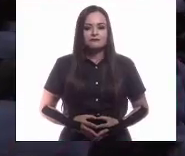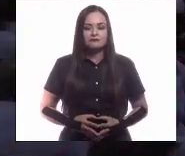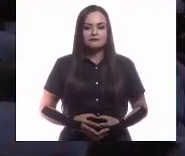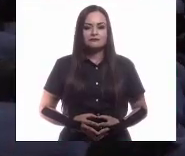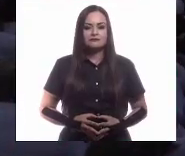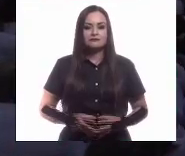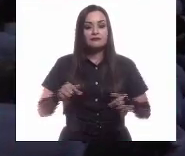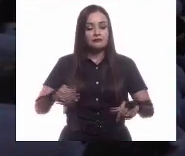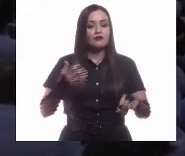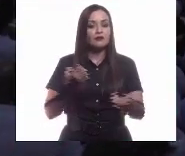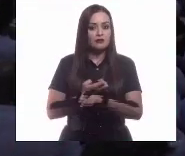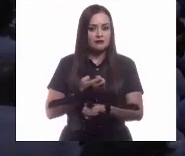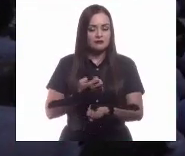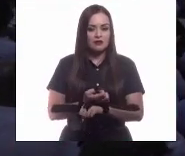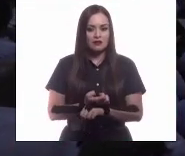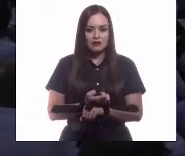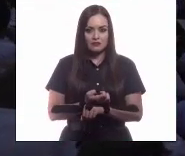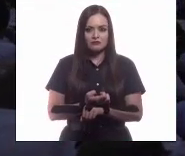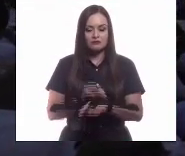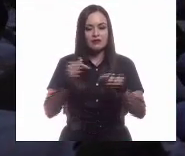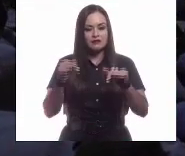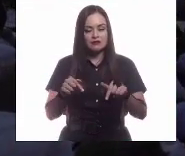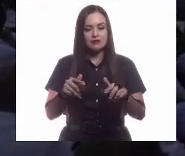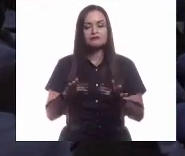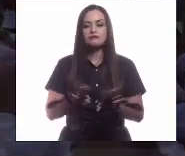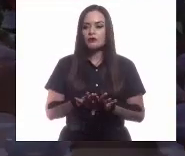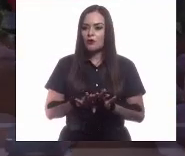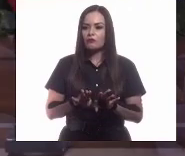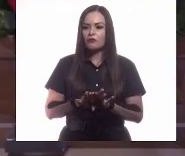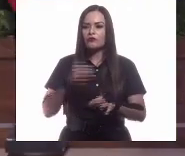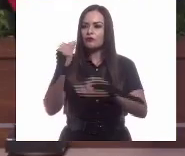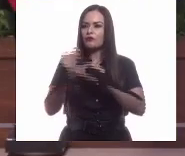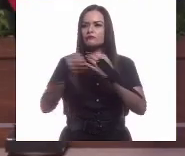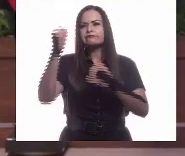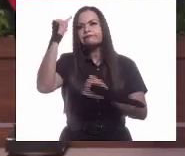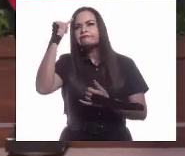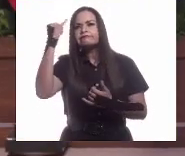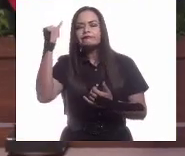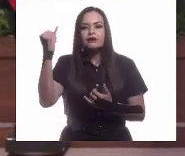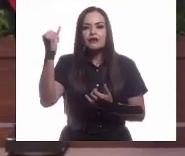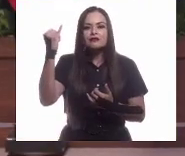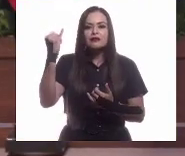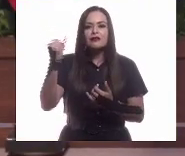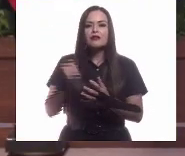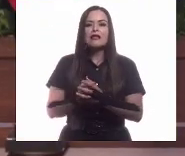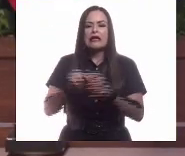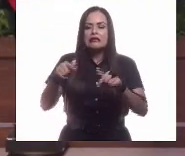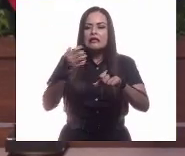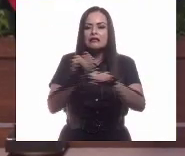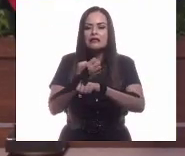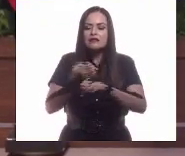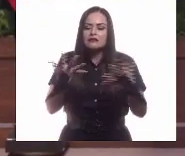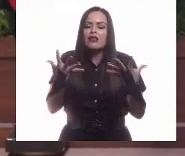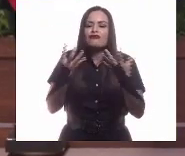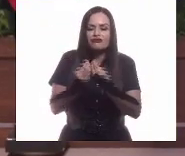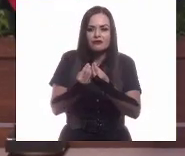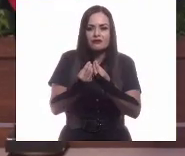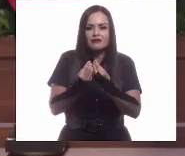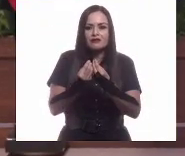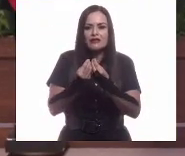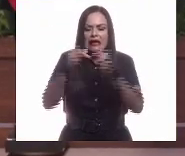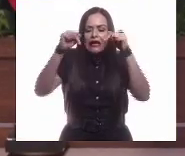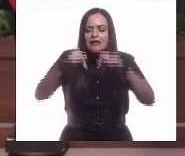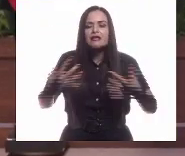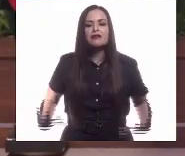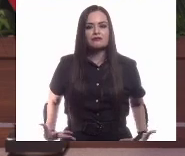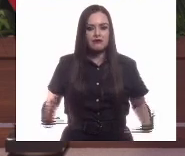Un estado es un imaginario común, es un espacio de convivencia, es nuestro hogar.